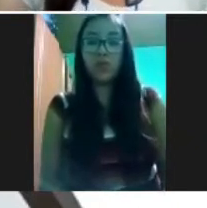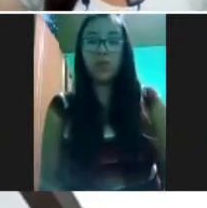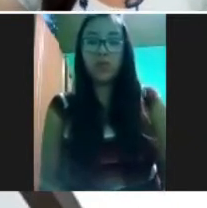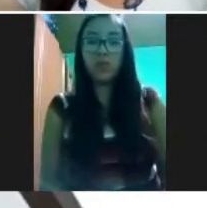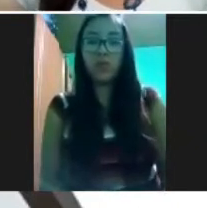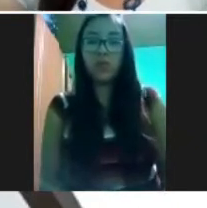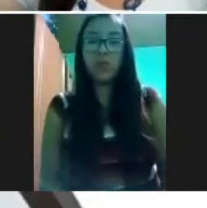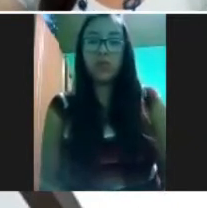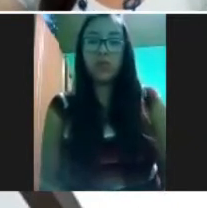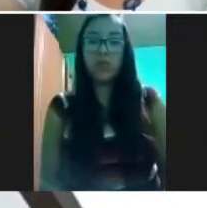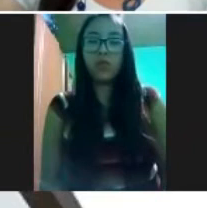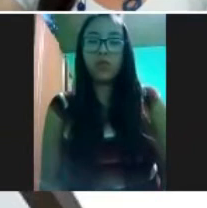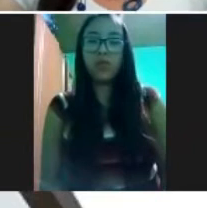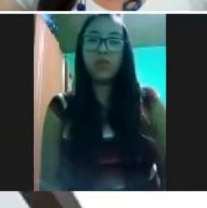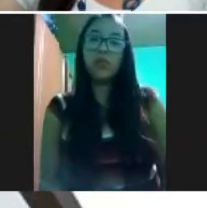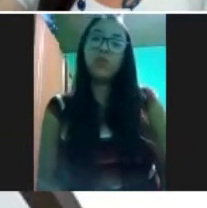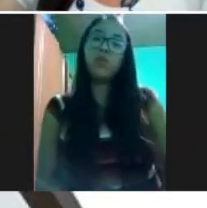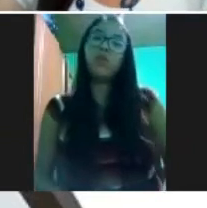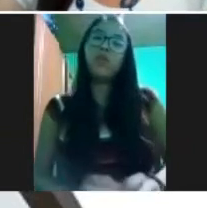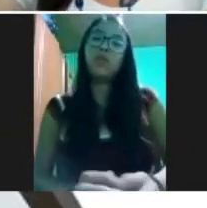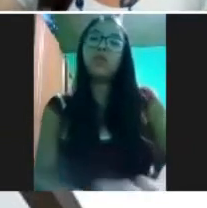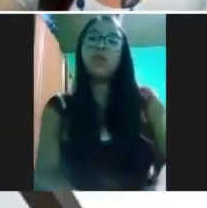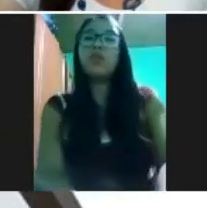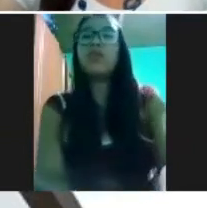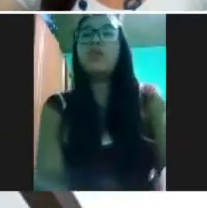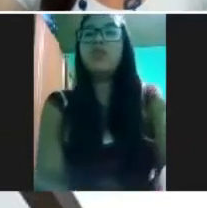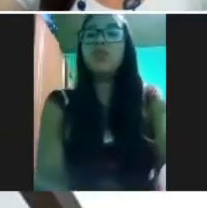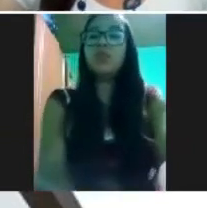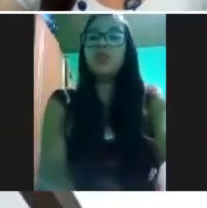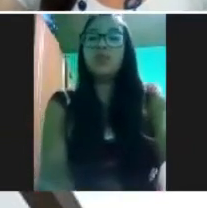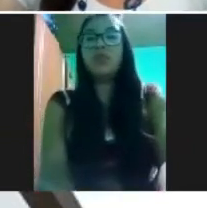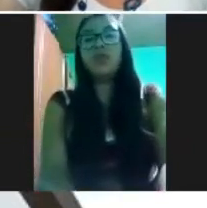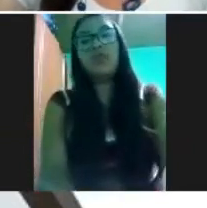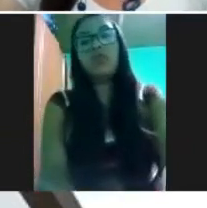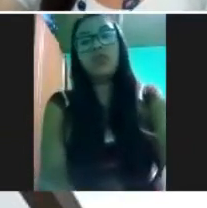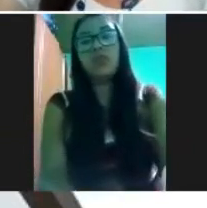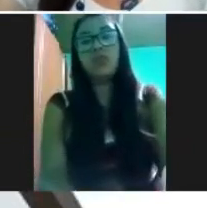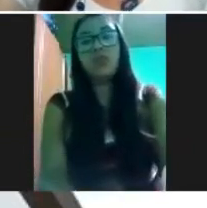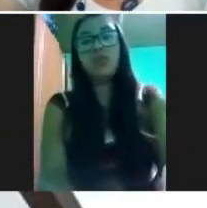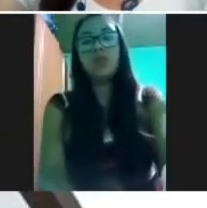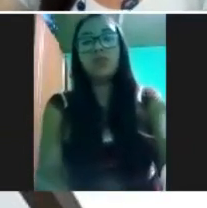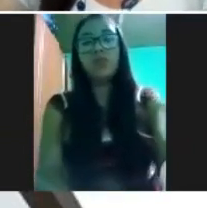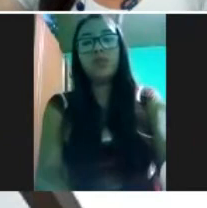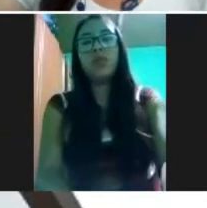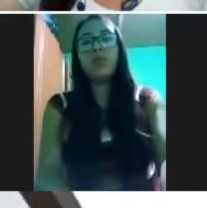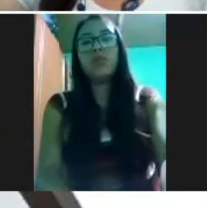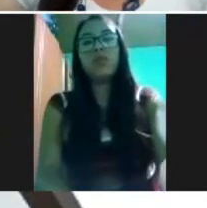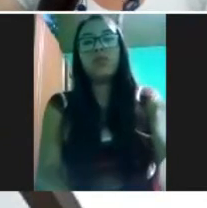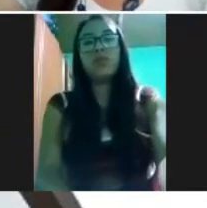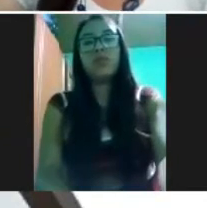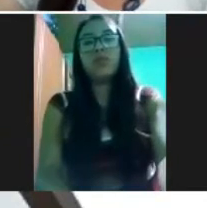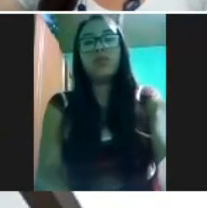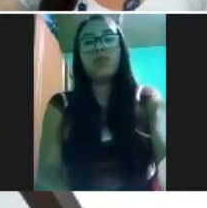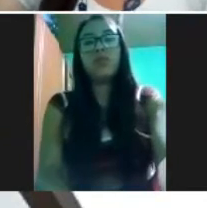ahorita pues con lo que estamos viviendo, yo estaba viendo de que al hospital de aquí de Quetzaltenango le redujeron